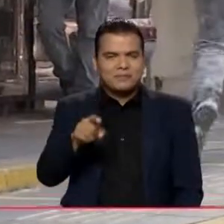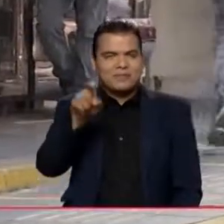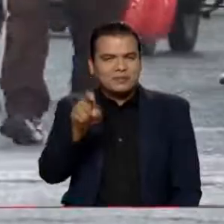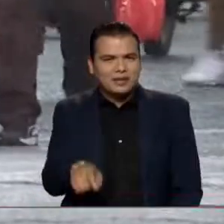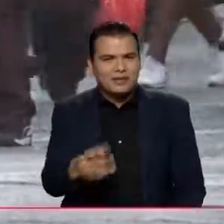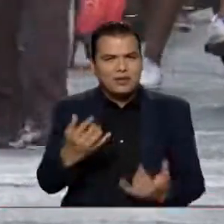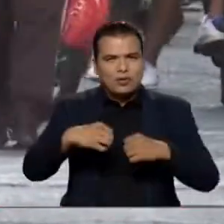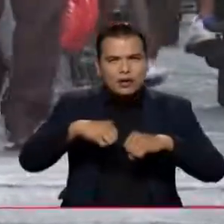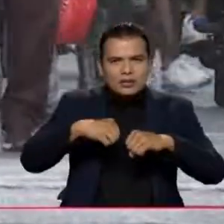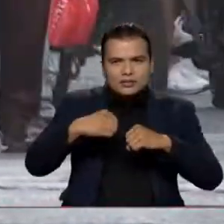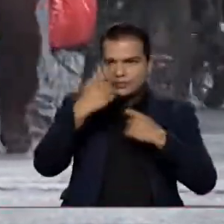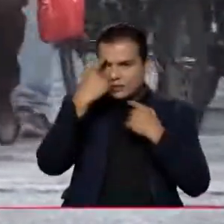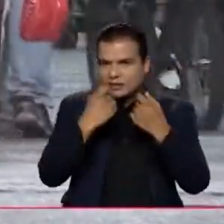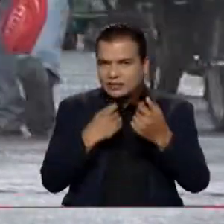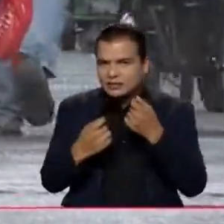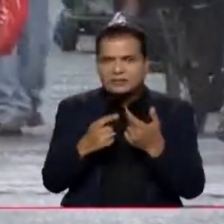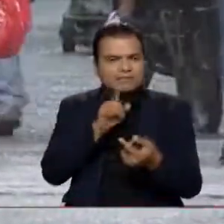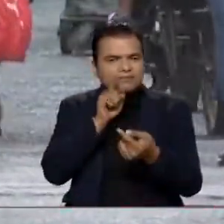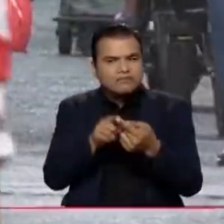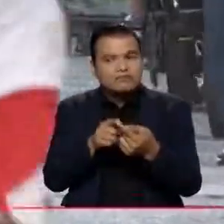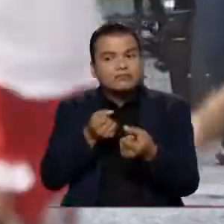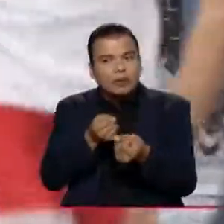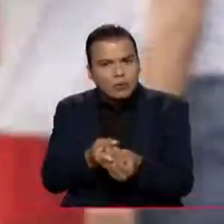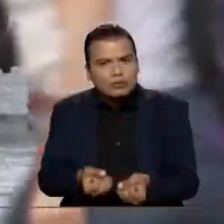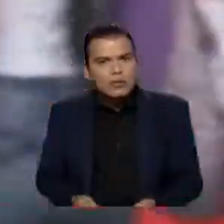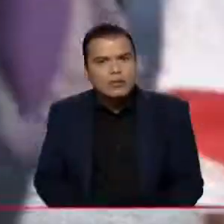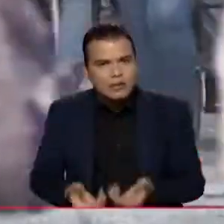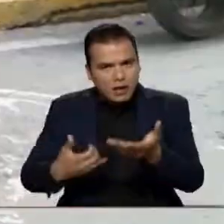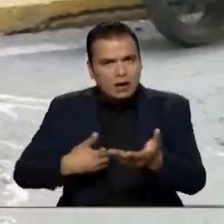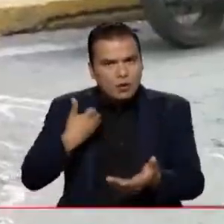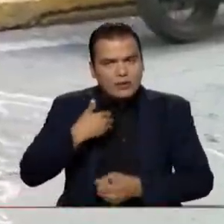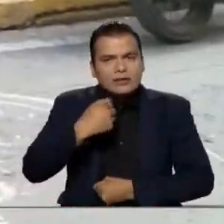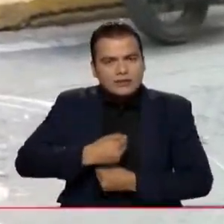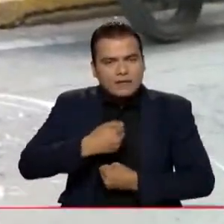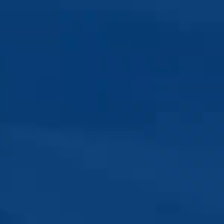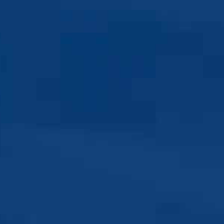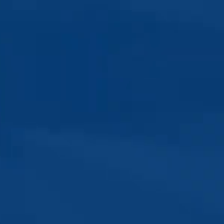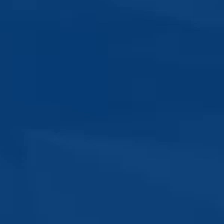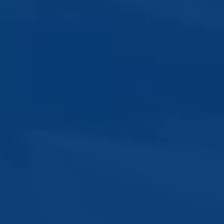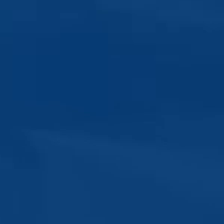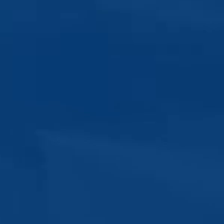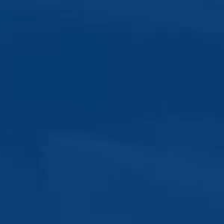en sus metas de gestión estrategias concretas para la generación del anhelado primer empleo.